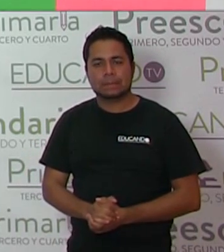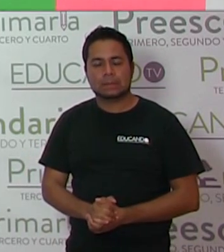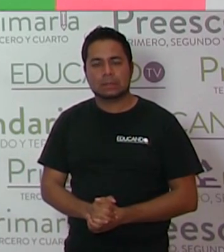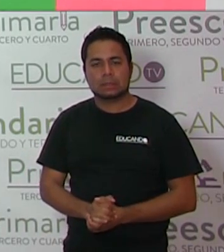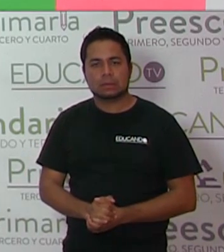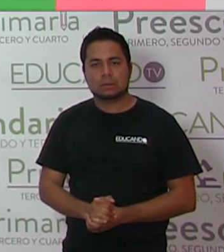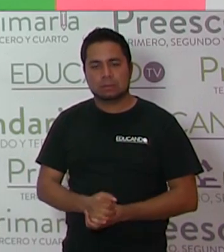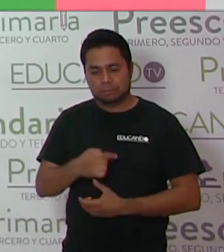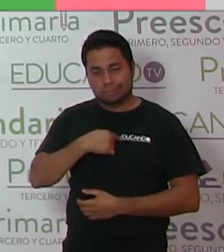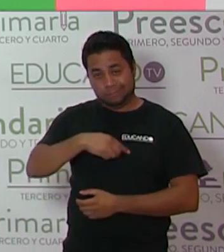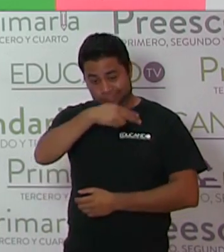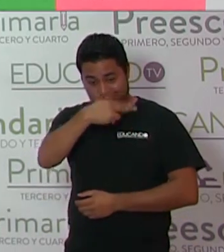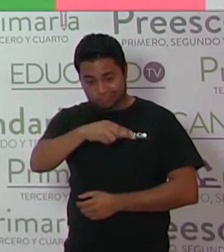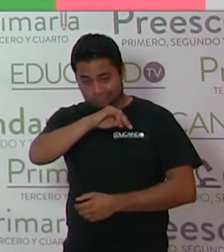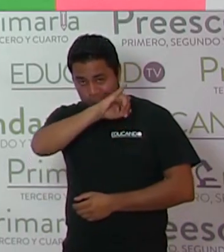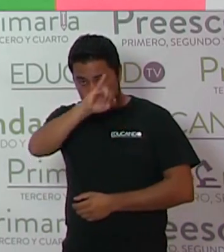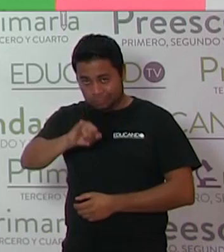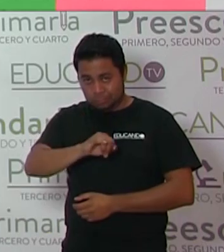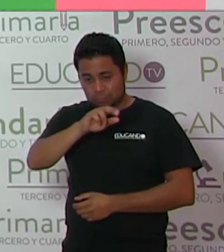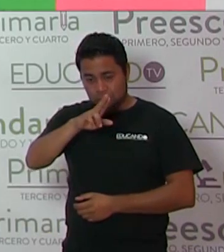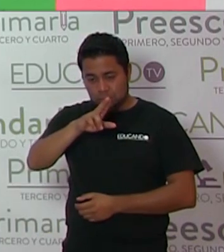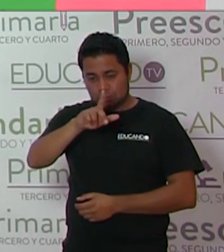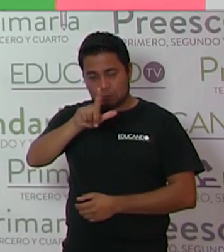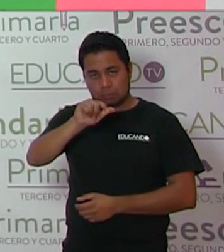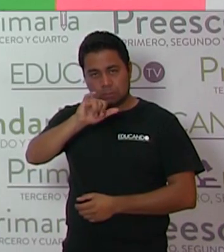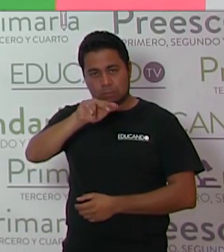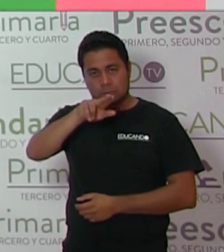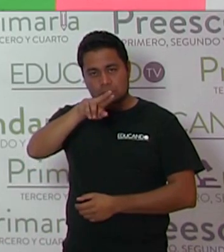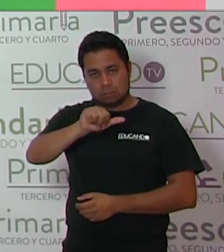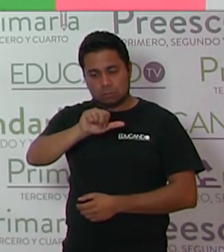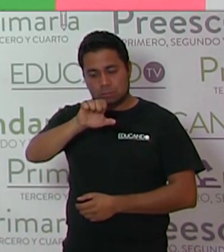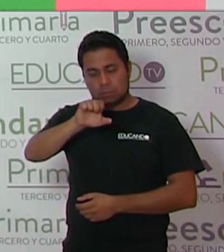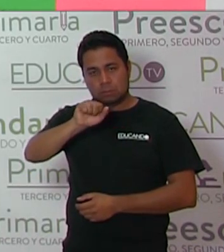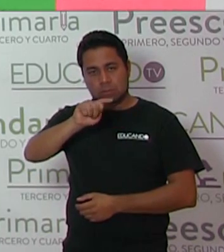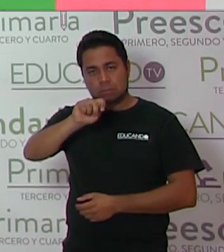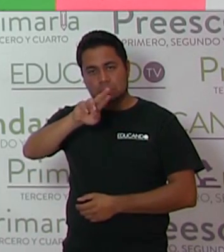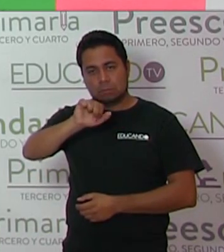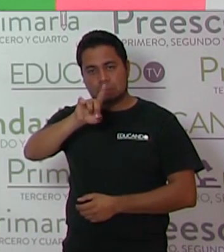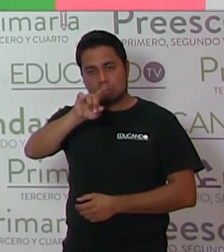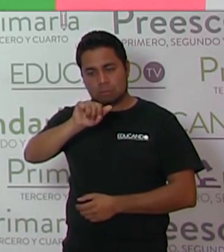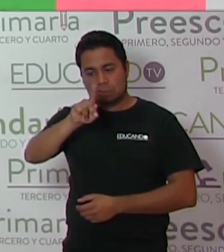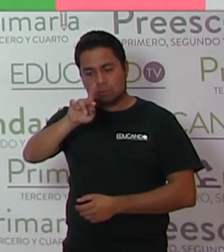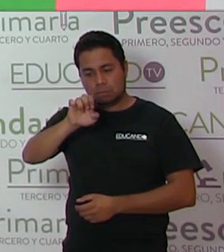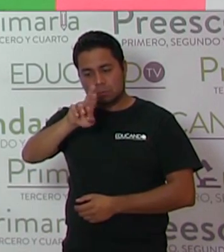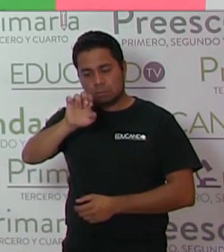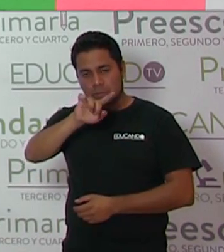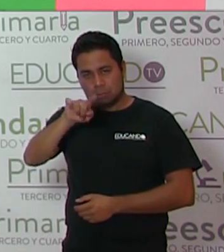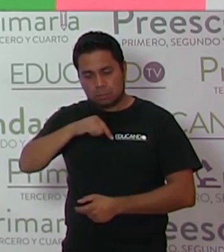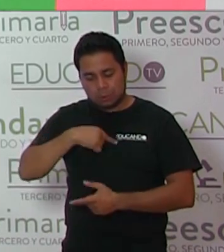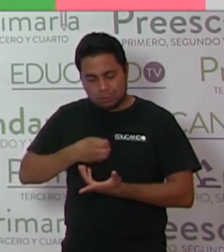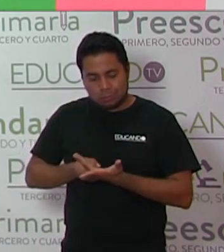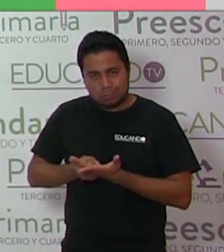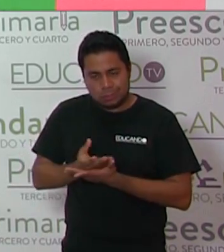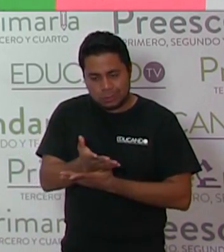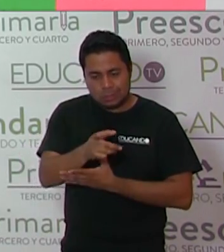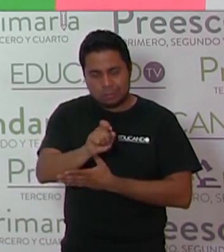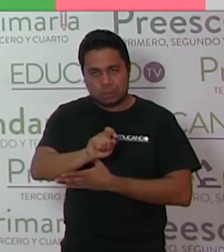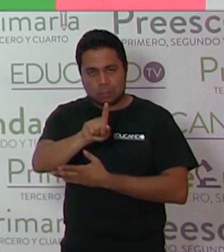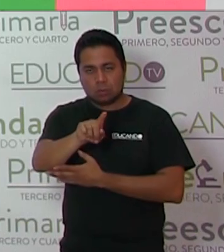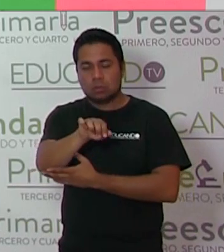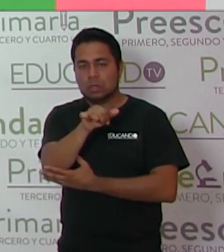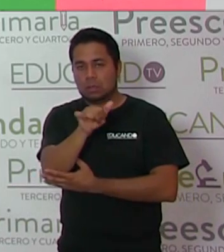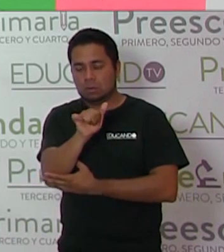Mi nombre es Juliana Estrada Pérez. Nací el 21